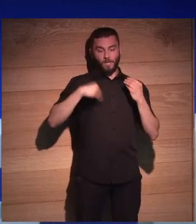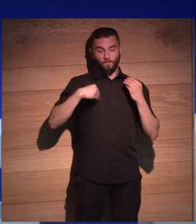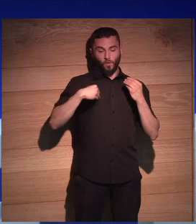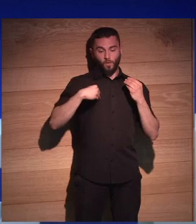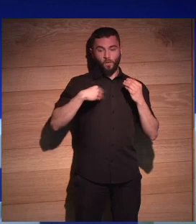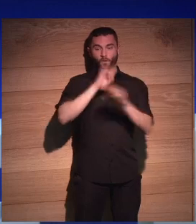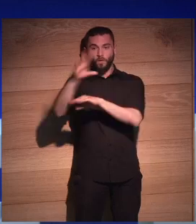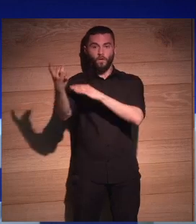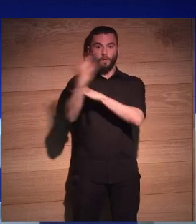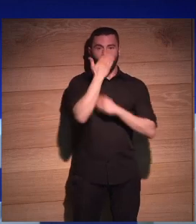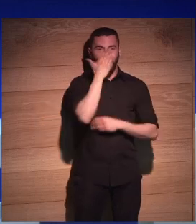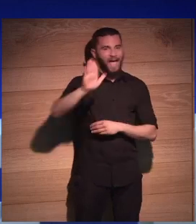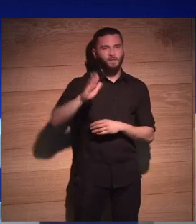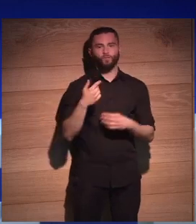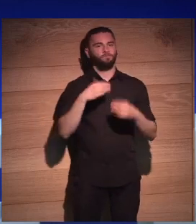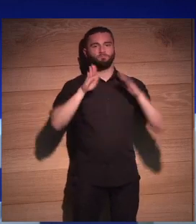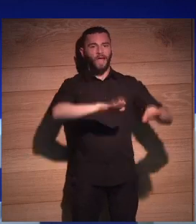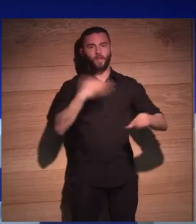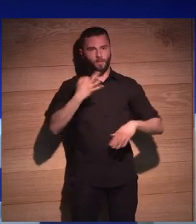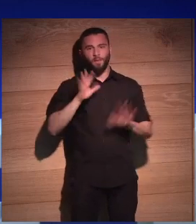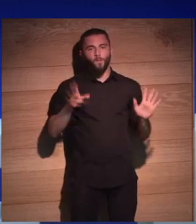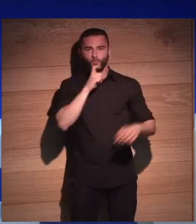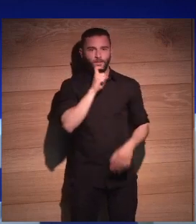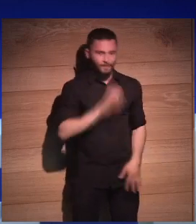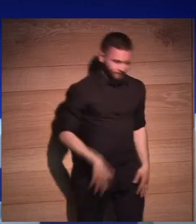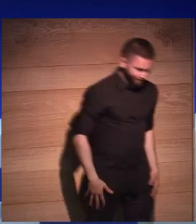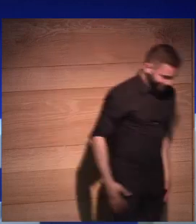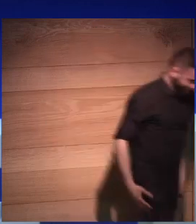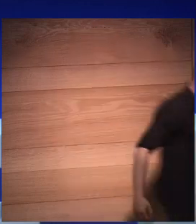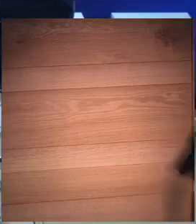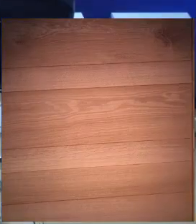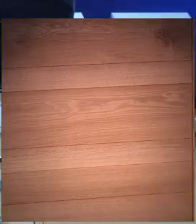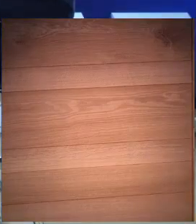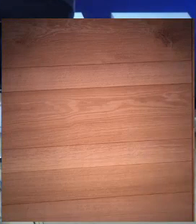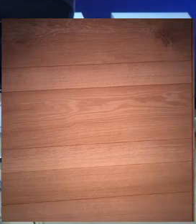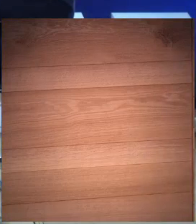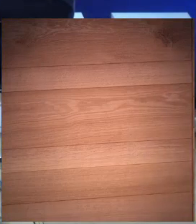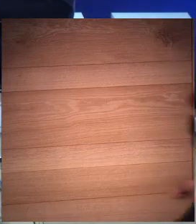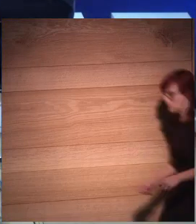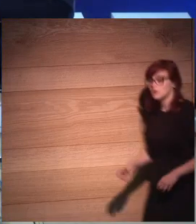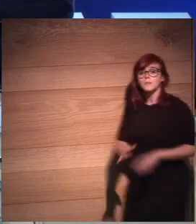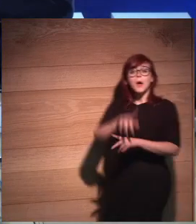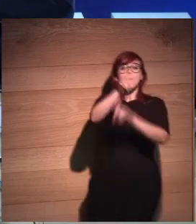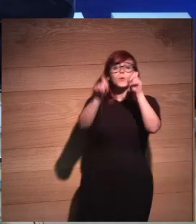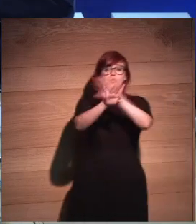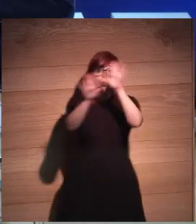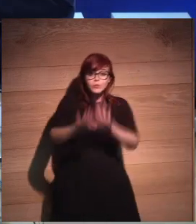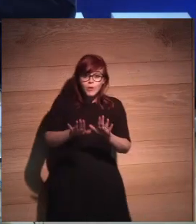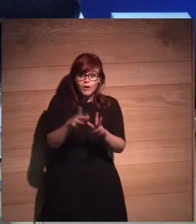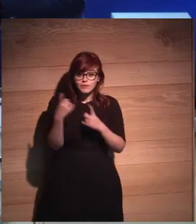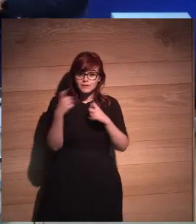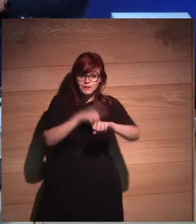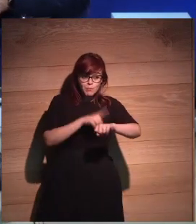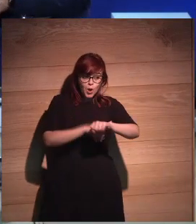parar esa actitud, pero es como muy, muy complejo. Bueno, ¿tenemos tiempo para una última pregunta? ¿Alguien? Por